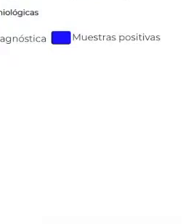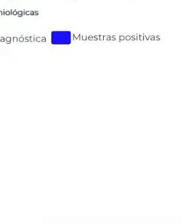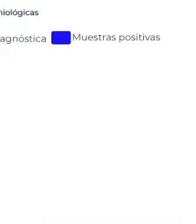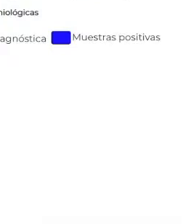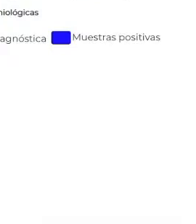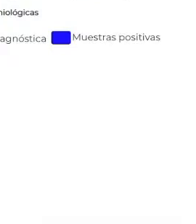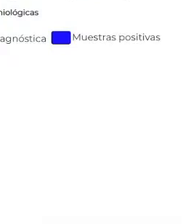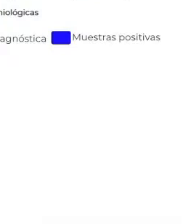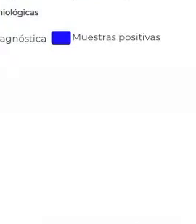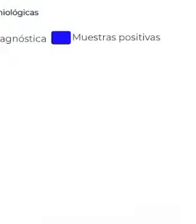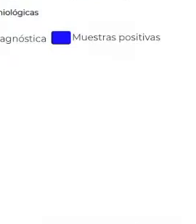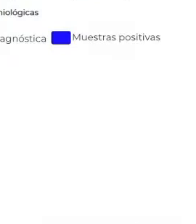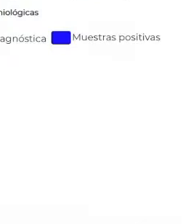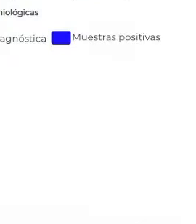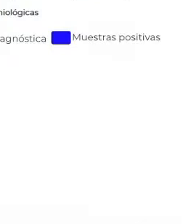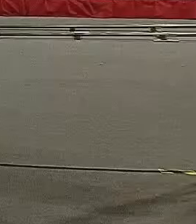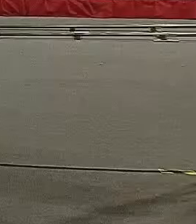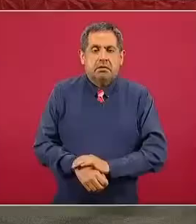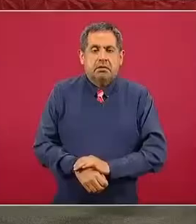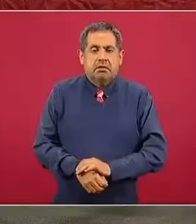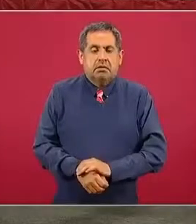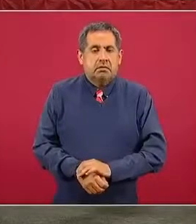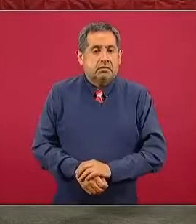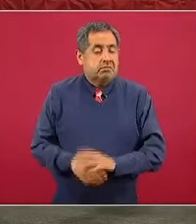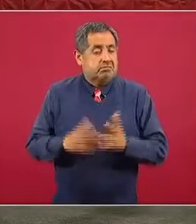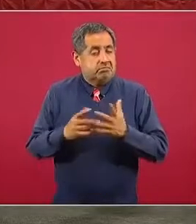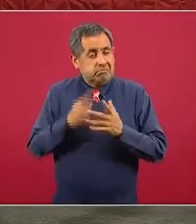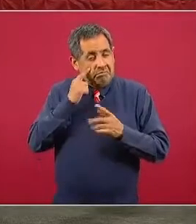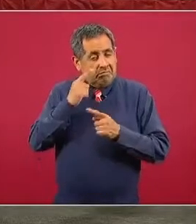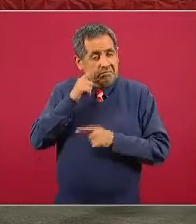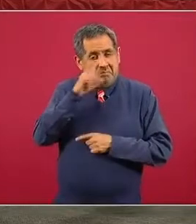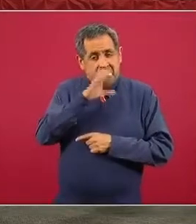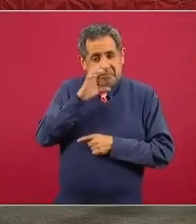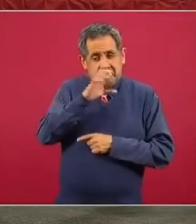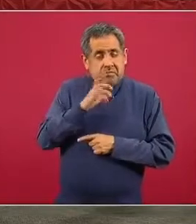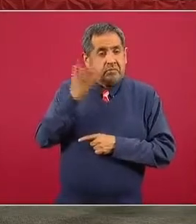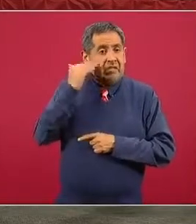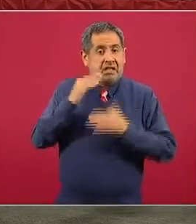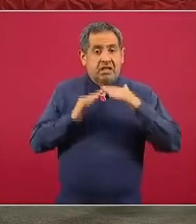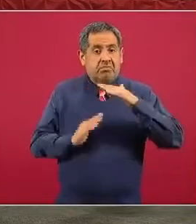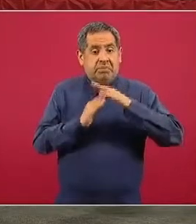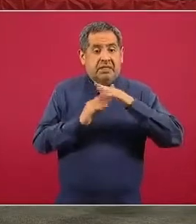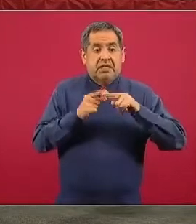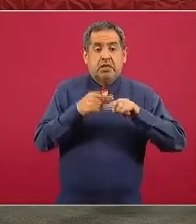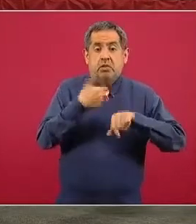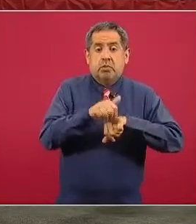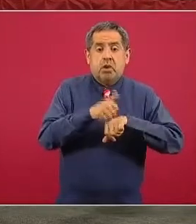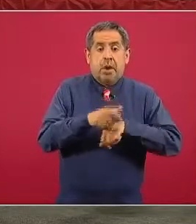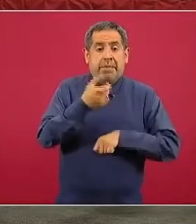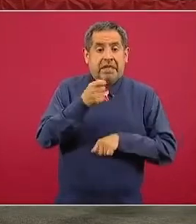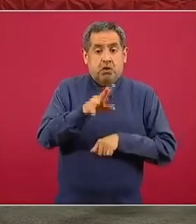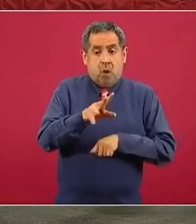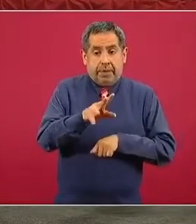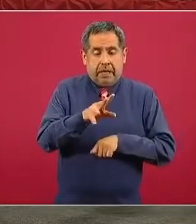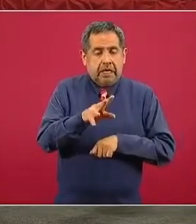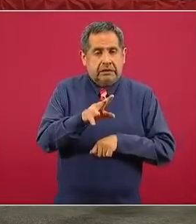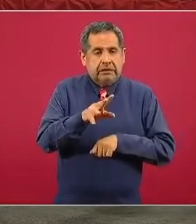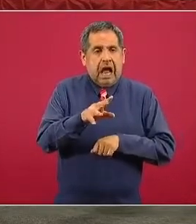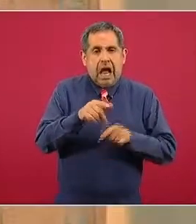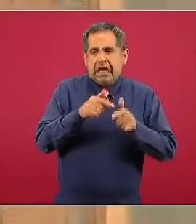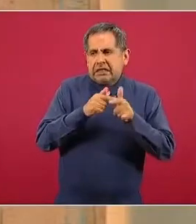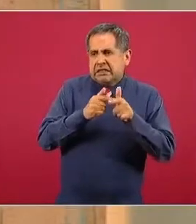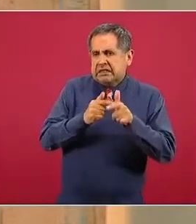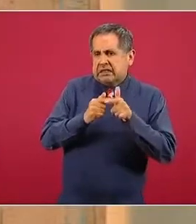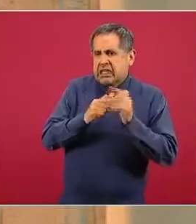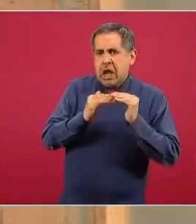comportamiento ondulante siempre sobre el pico que había alcanzado en la semana 29, en vez de continuar